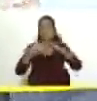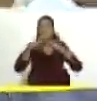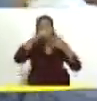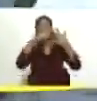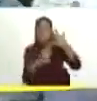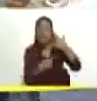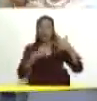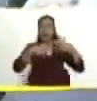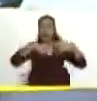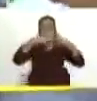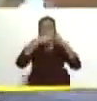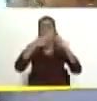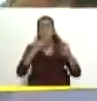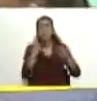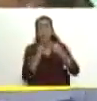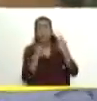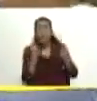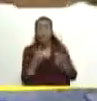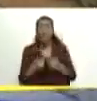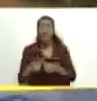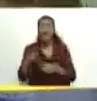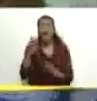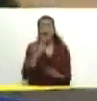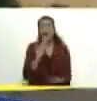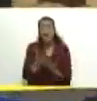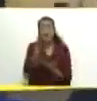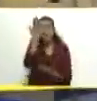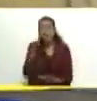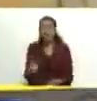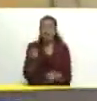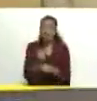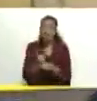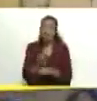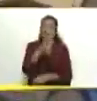Tricolor, y todo eso gracias a tu gestión, presidente.